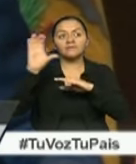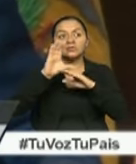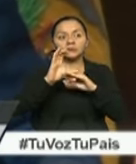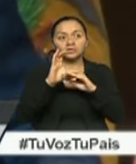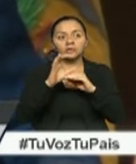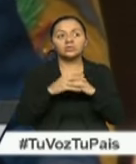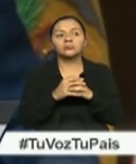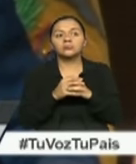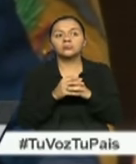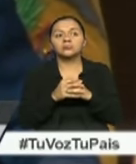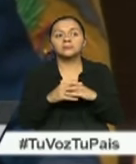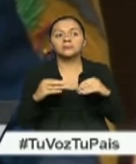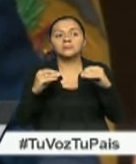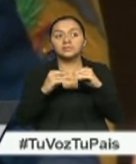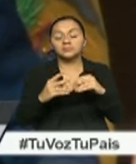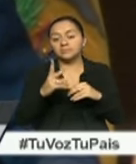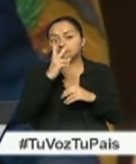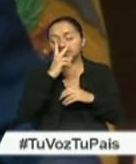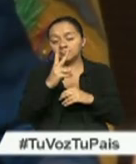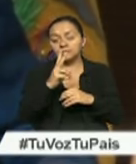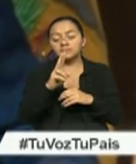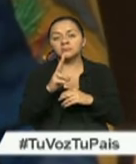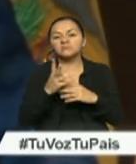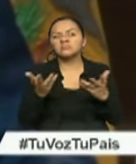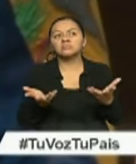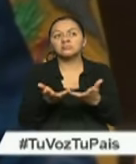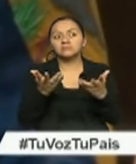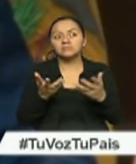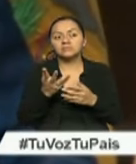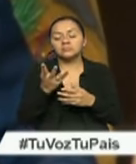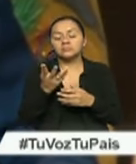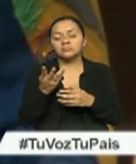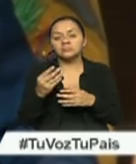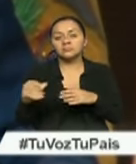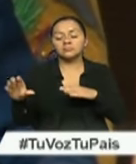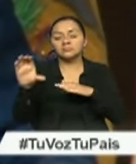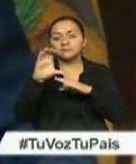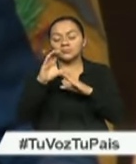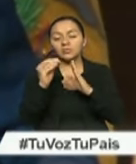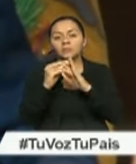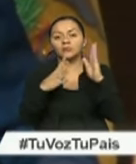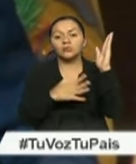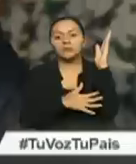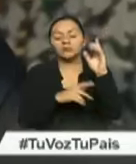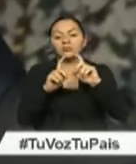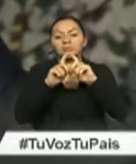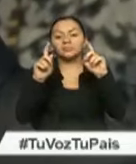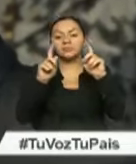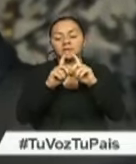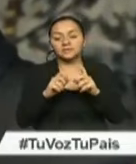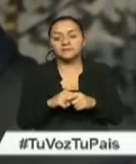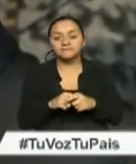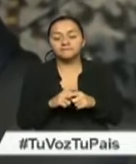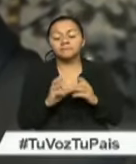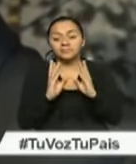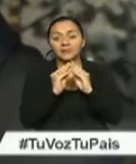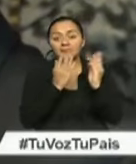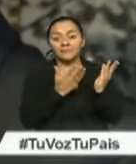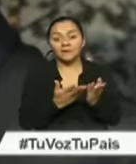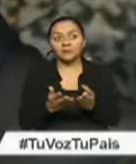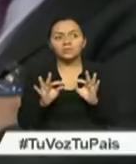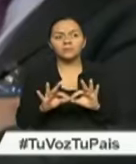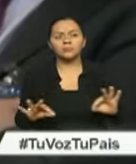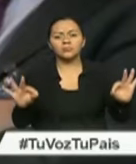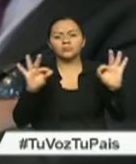región, los retos y perspectivas de financiamiento para proyectos y empresas del sector. En el evento se trataron